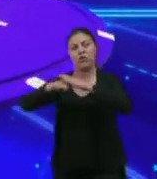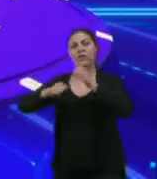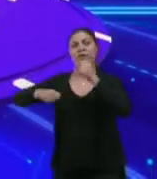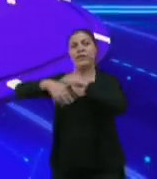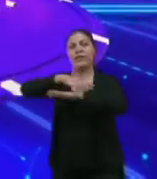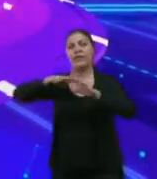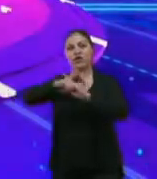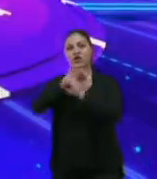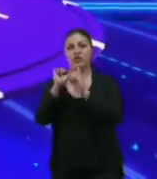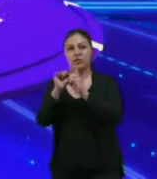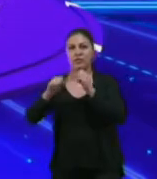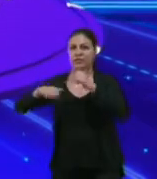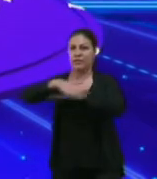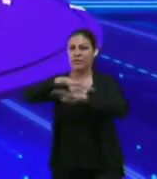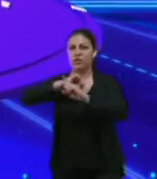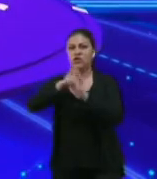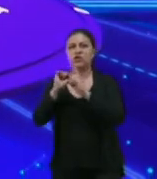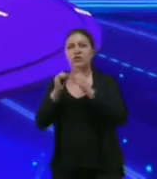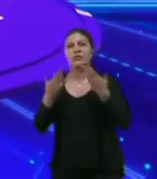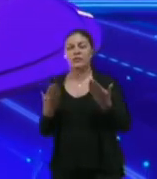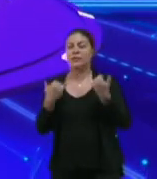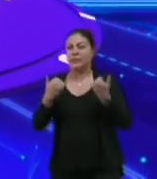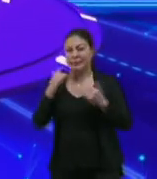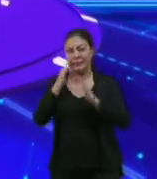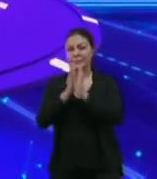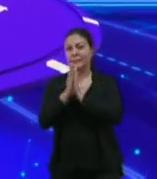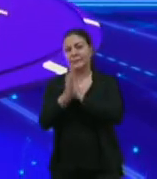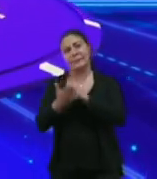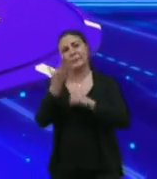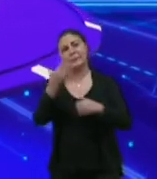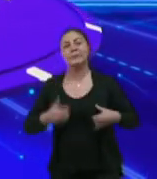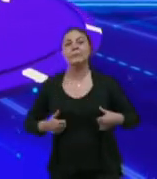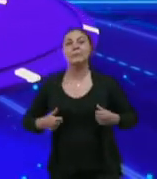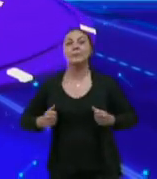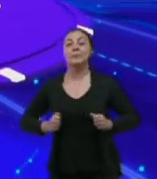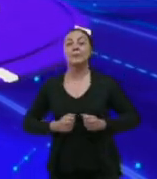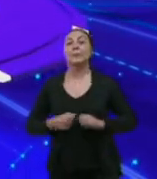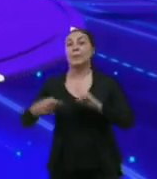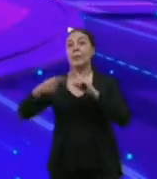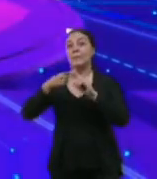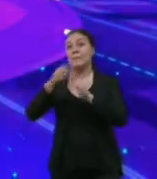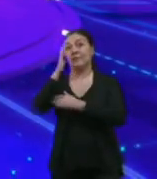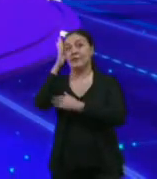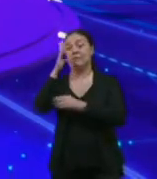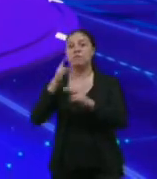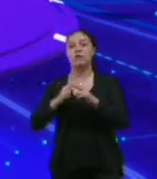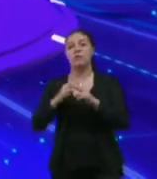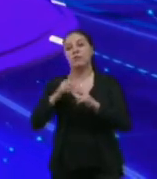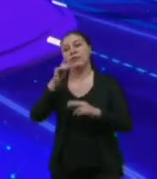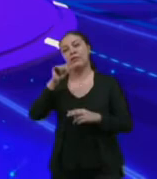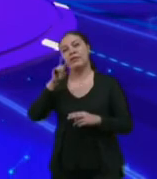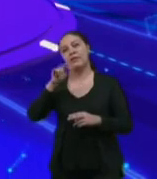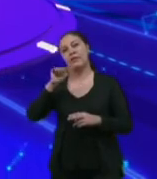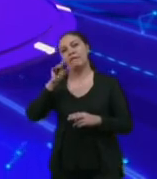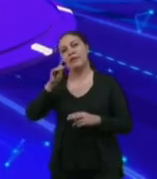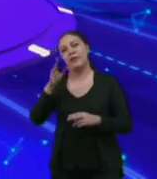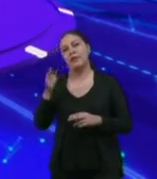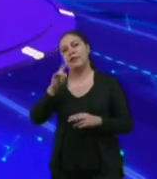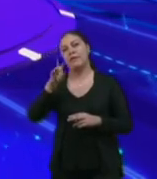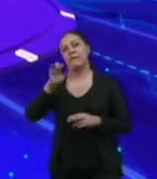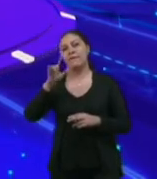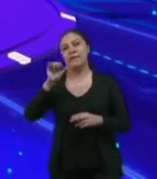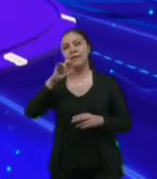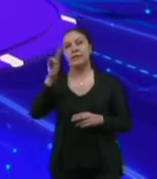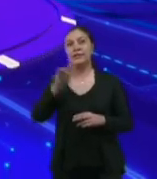medios del mintic entonces bueno en la en la primera charla david vélez que nos hablaba que el futuro era